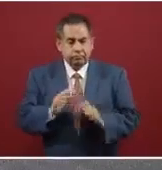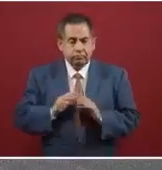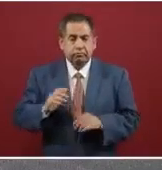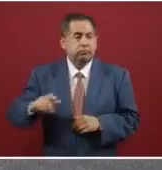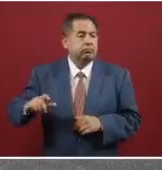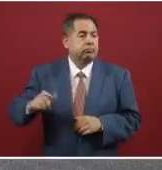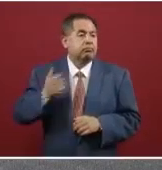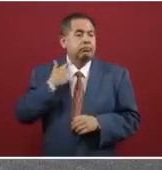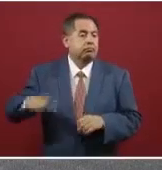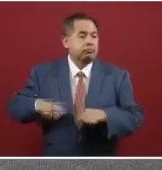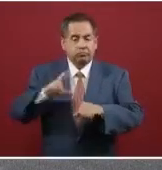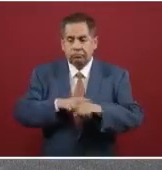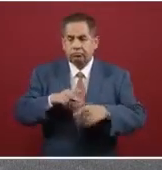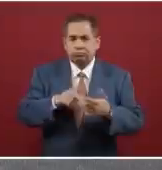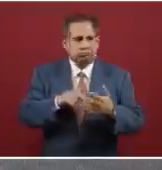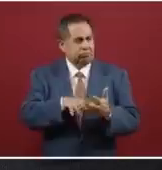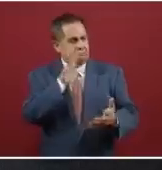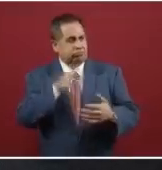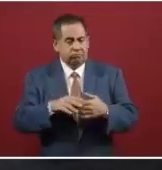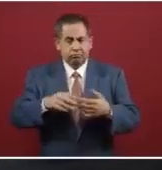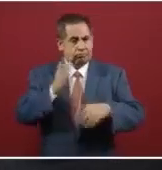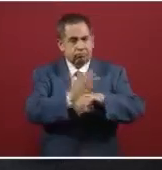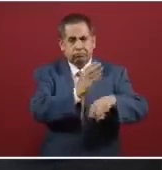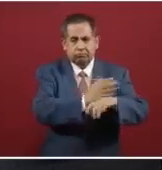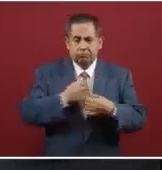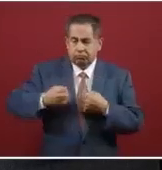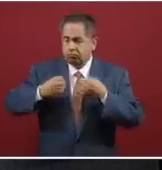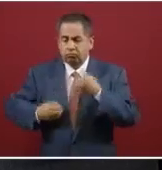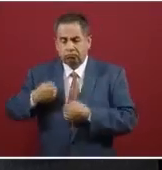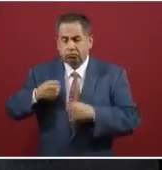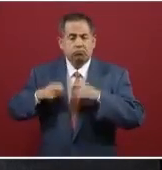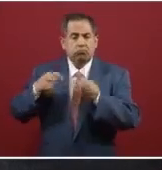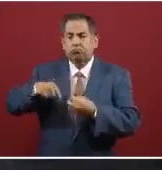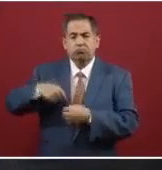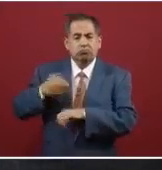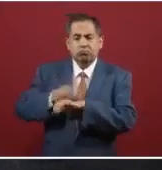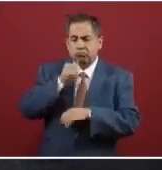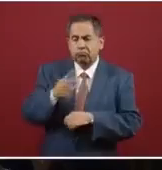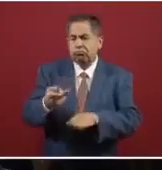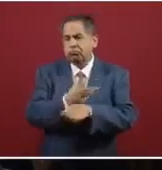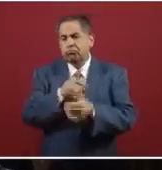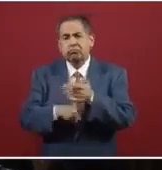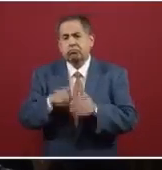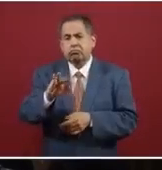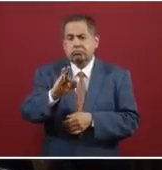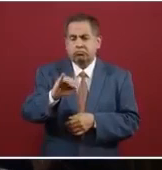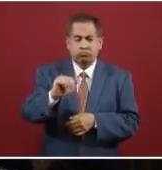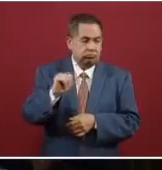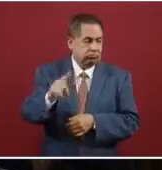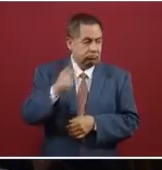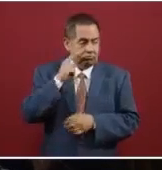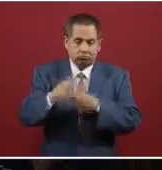gobernadores sancionados que jueces y magistrados por ineficacia y corrupción. Pasa lo mismo con las fiscalías, donde